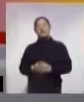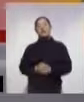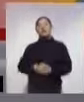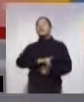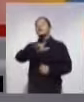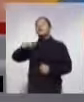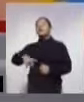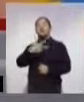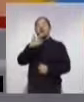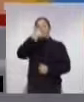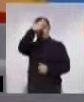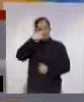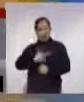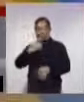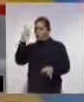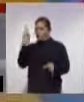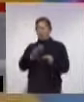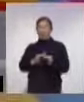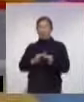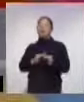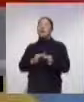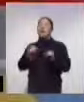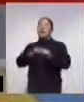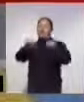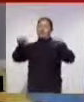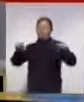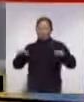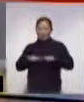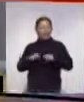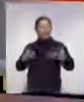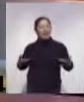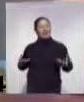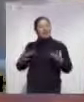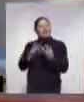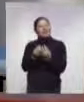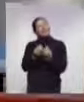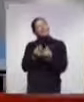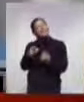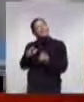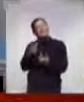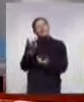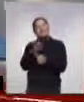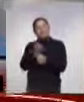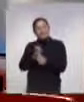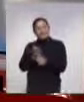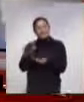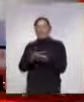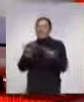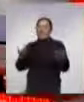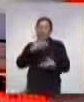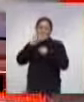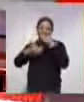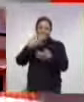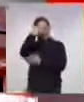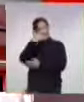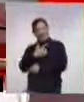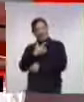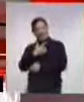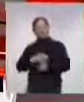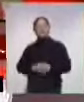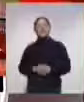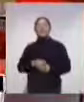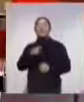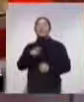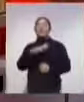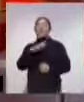ya para las 8 de la noche. Lo espero junto con todo el equipo de Ahora Noticias en la tercera emisión. Quédese con